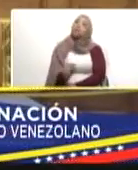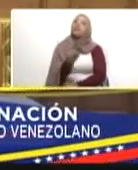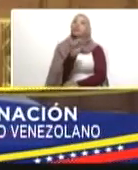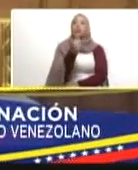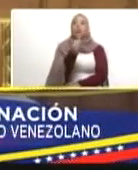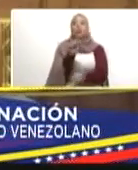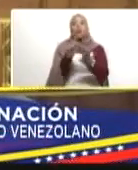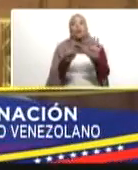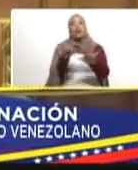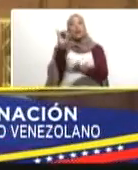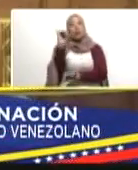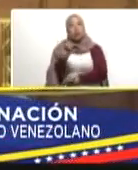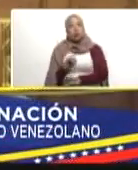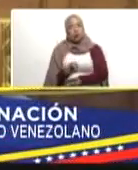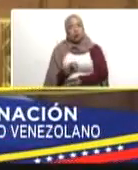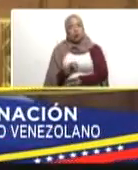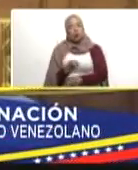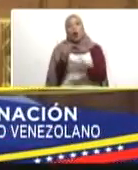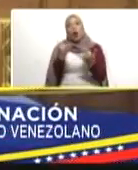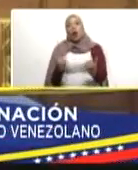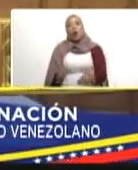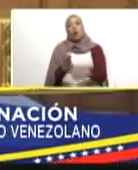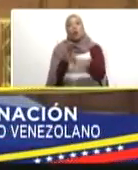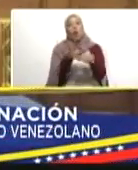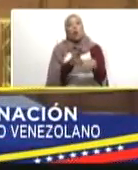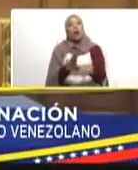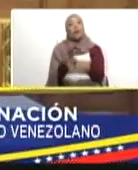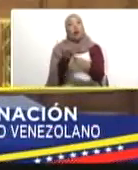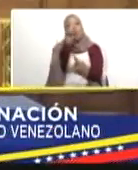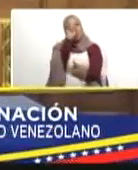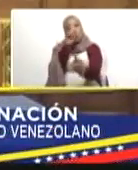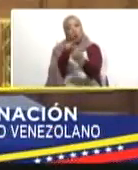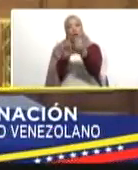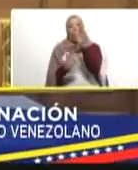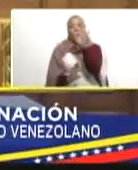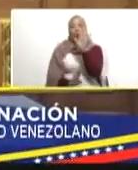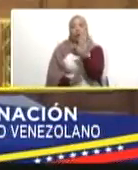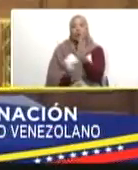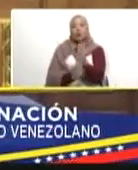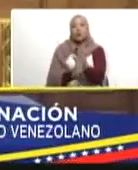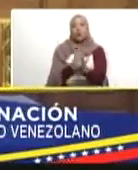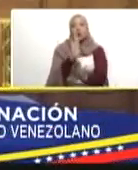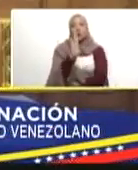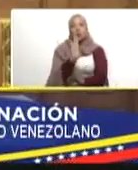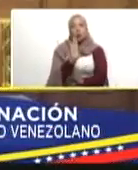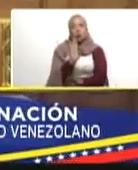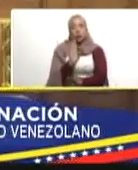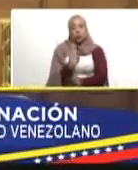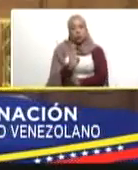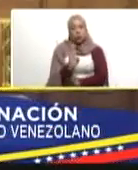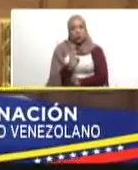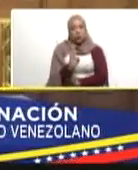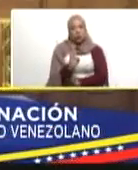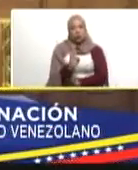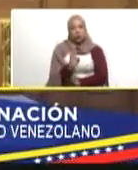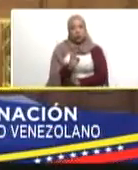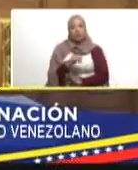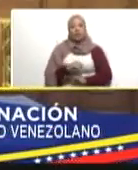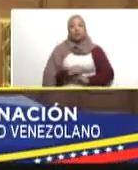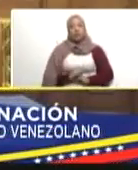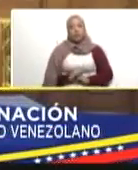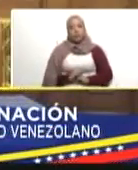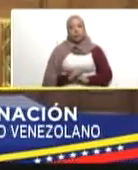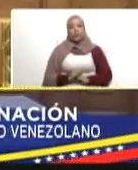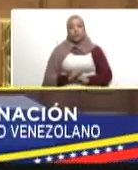16 por y tenemos que cuidar los logros y seguir avanzando seguir avanzando Hagamos